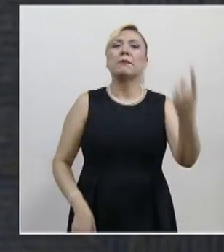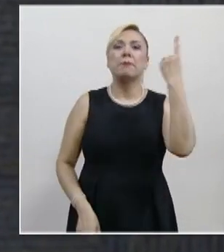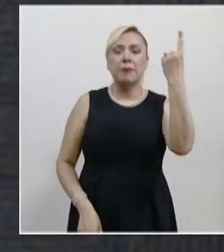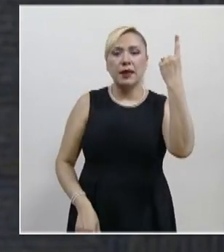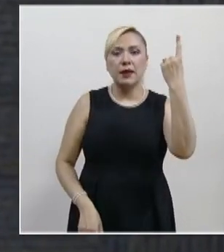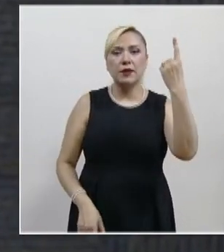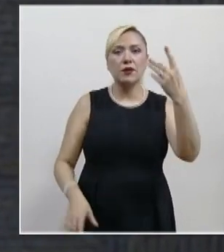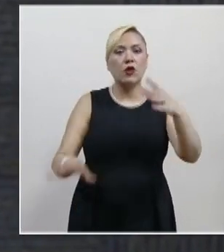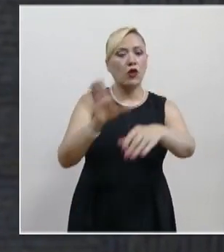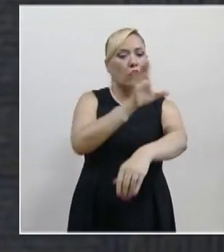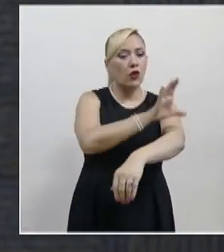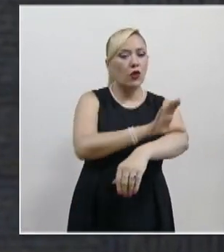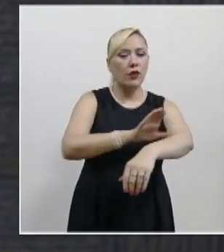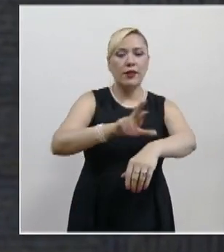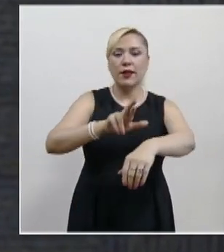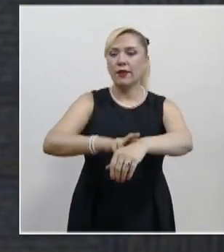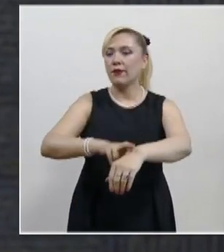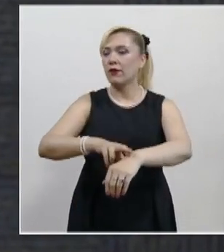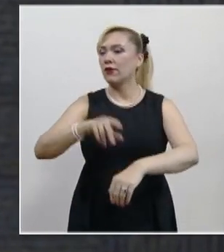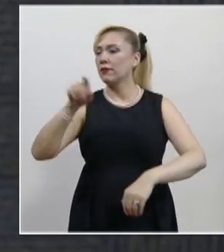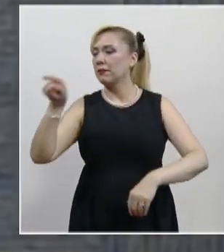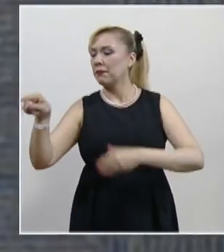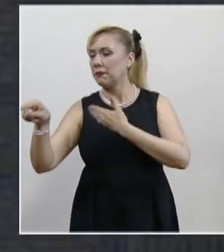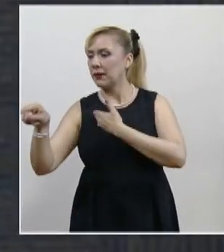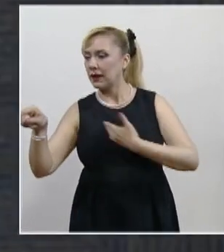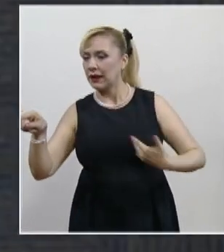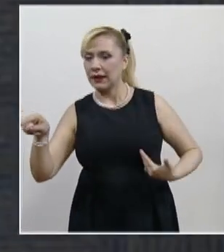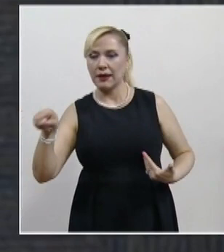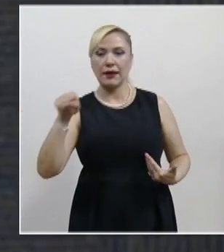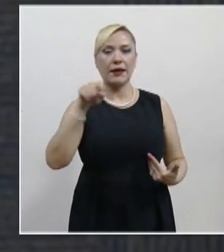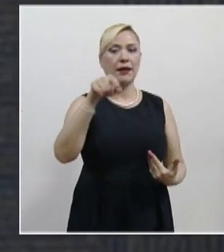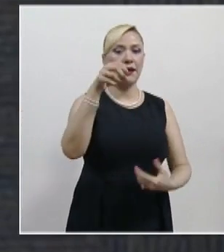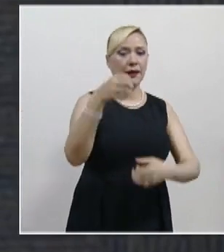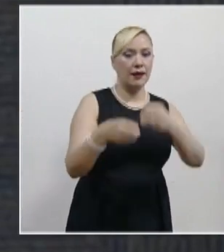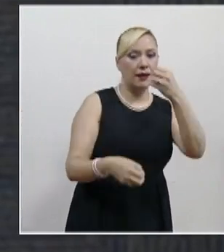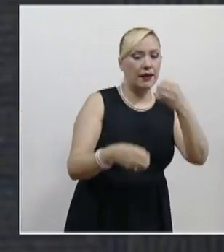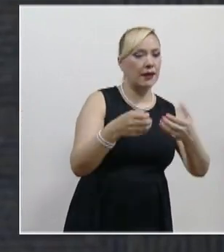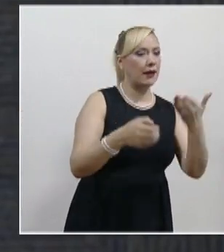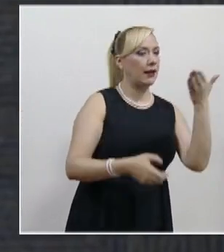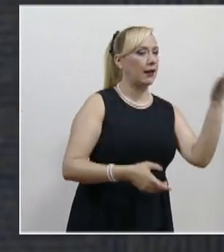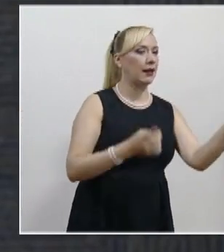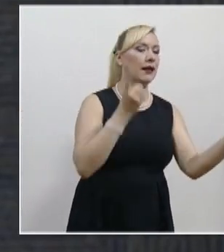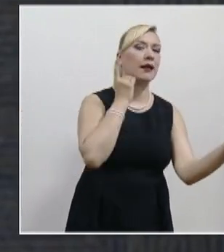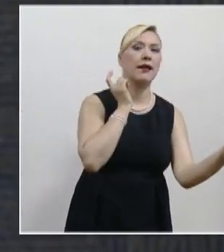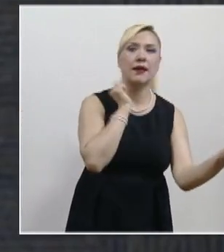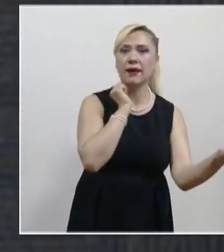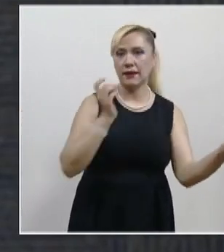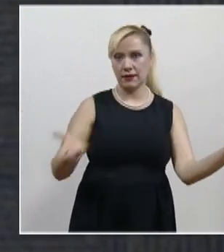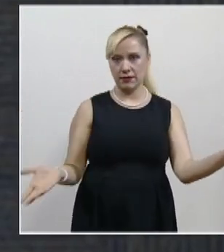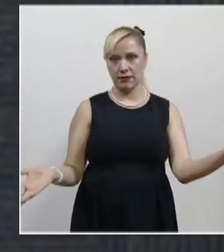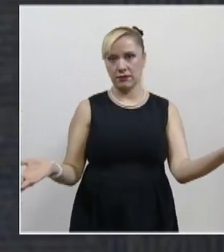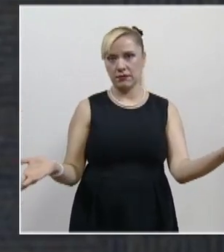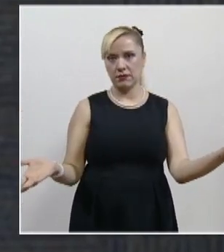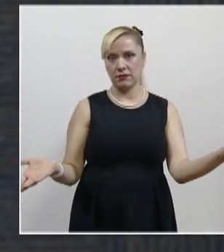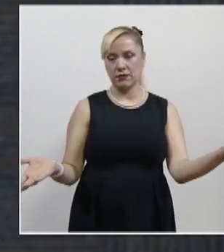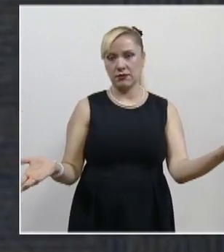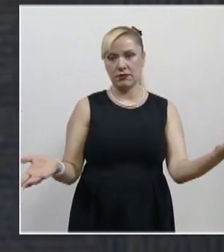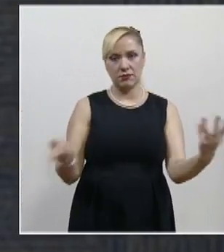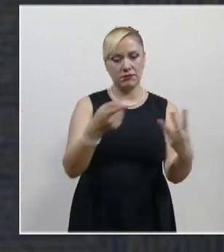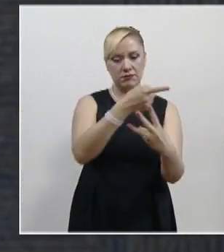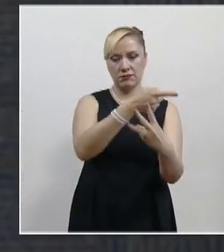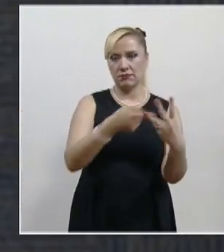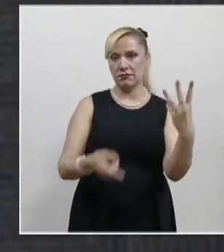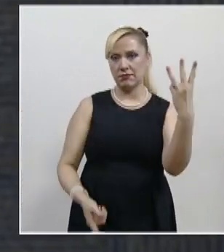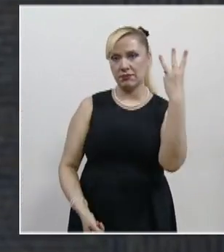la coordinación de los 3 niveles de gobierno. No hay una especialidad que esté sufriendo